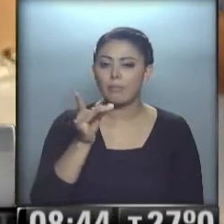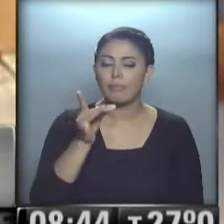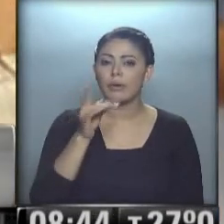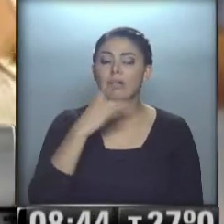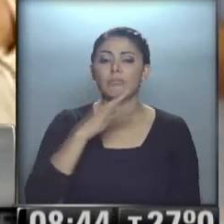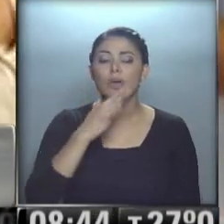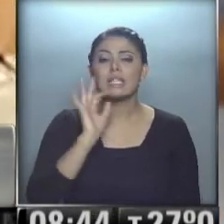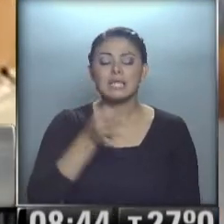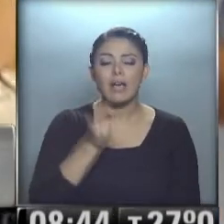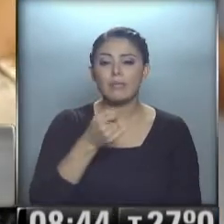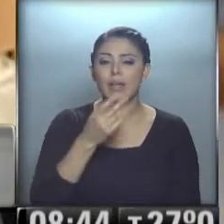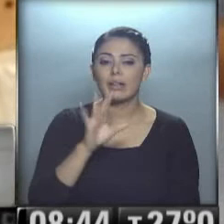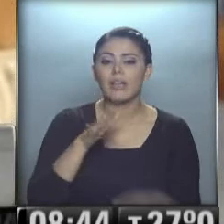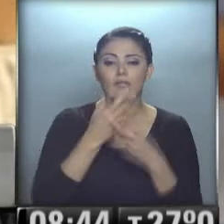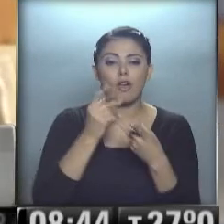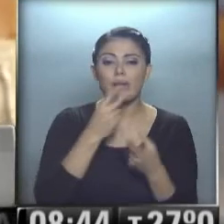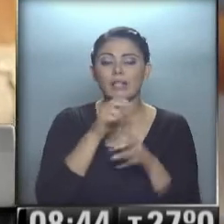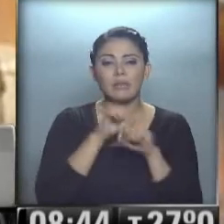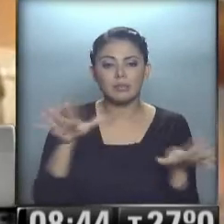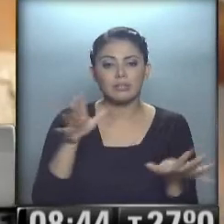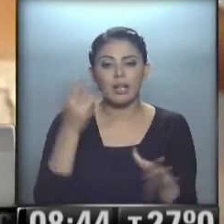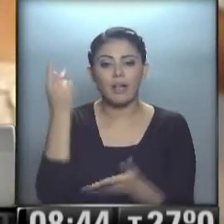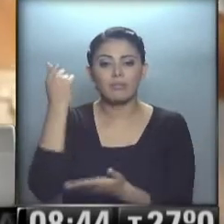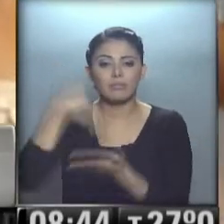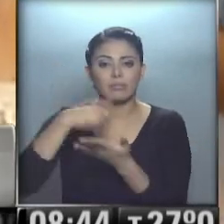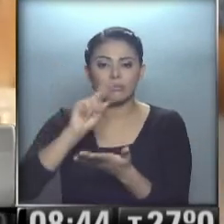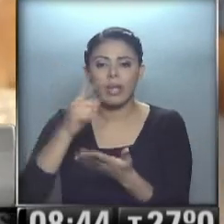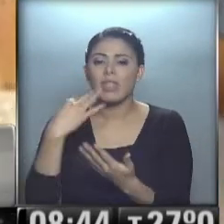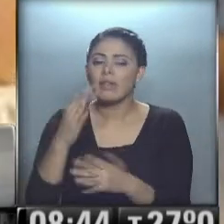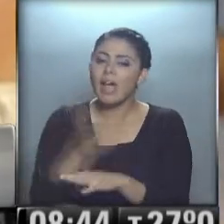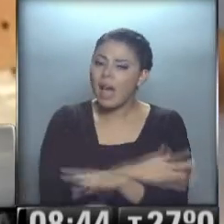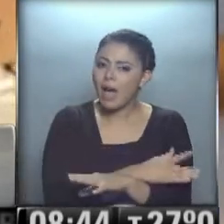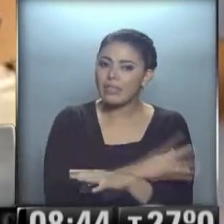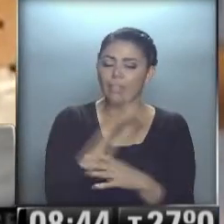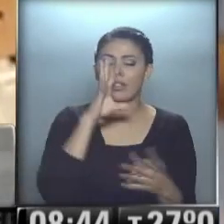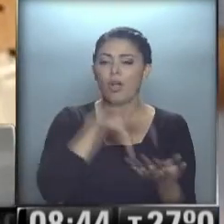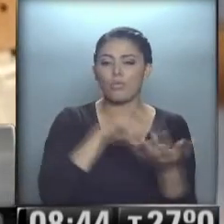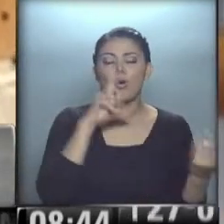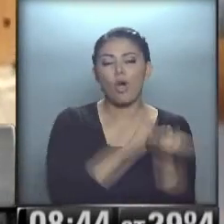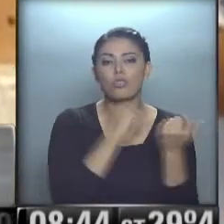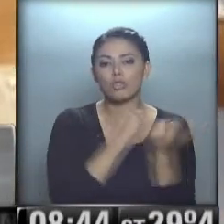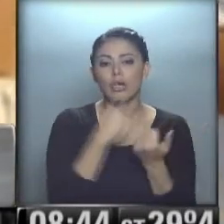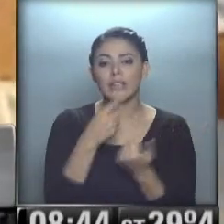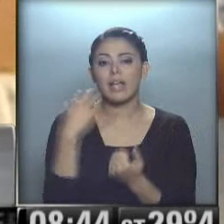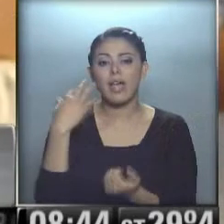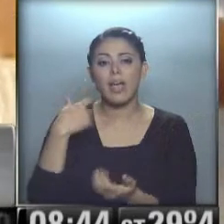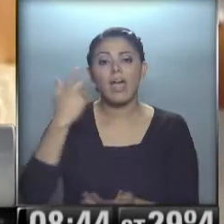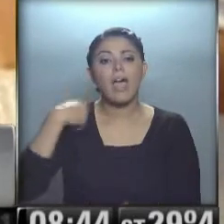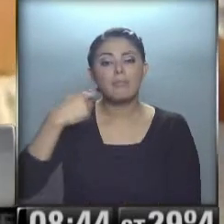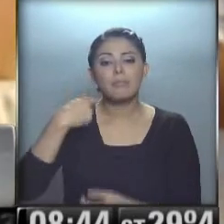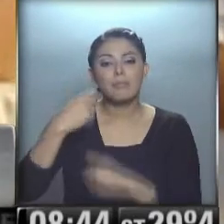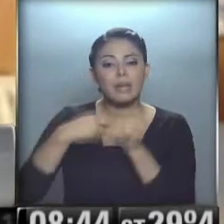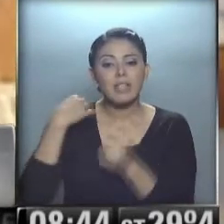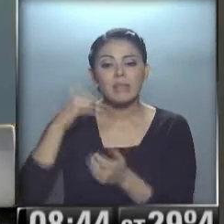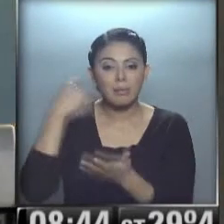desinversión en el área de distribución. Digo, tiene que haber algún ente de gobierno, alguien que controle que la empresa invierta el resto del año, no en